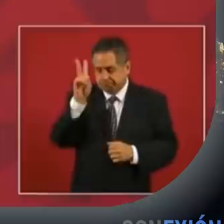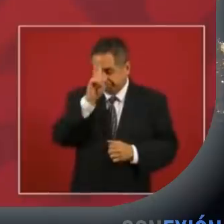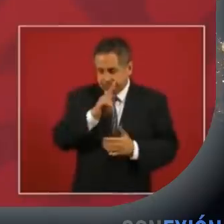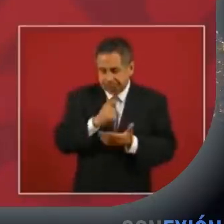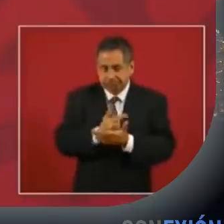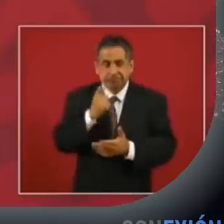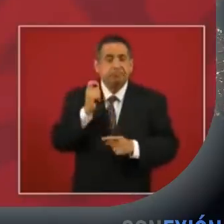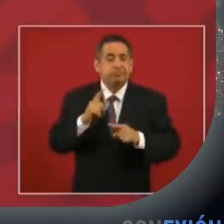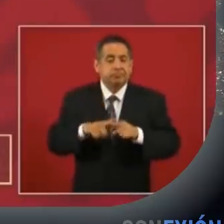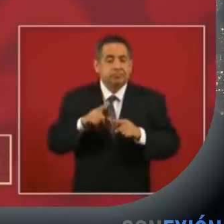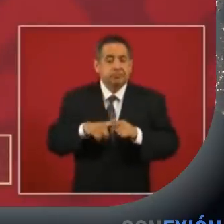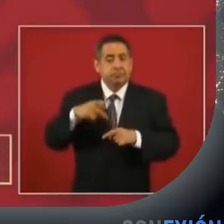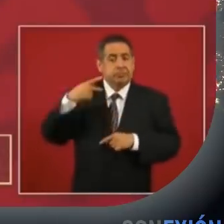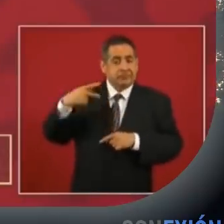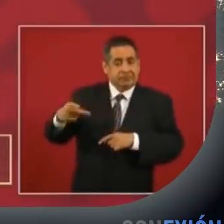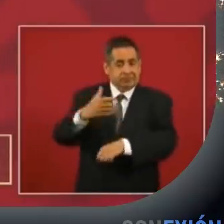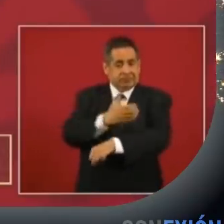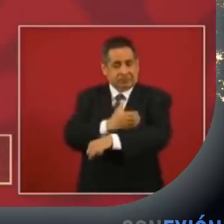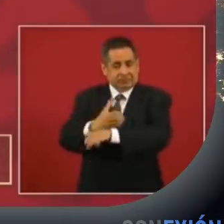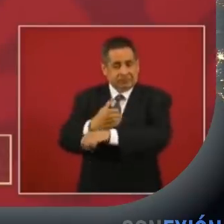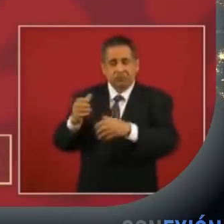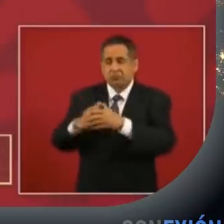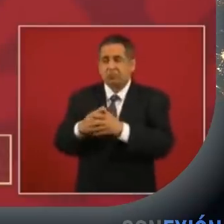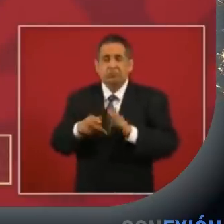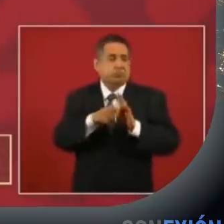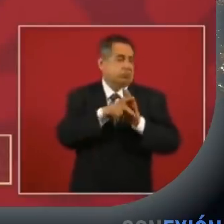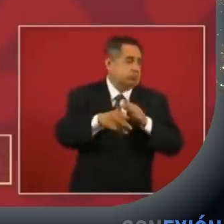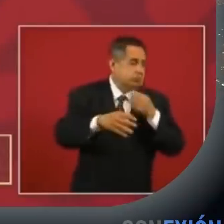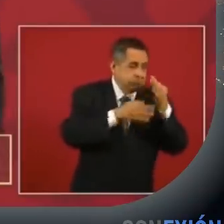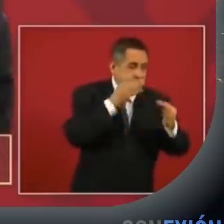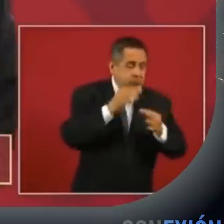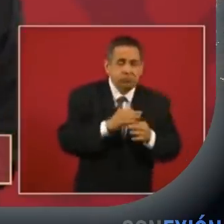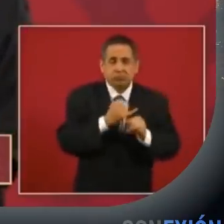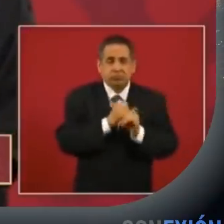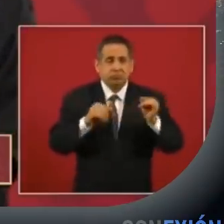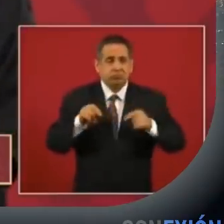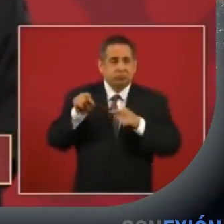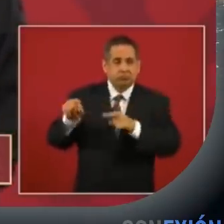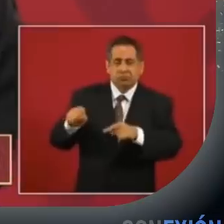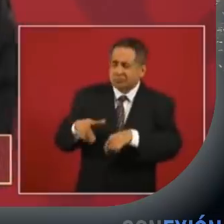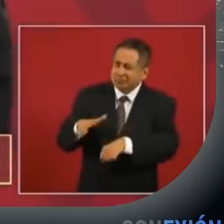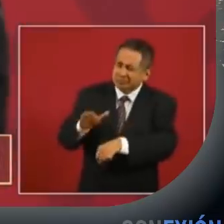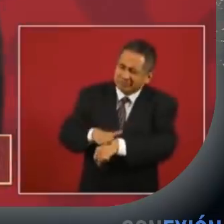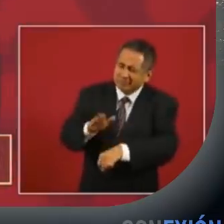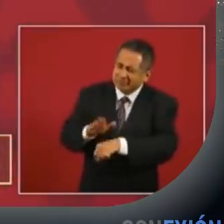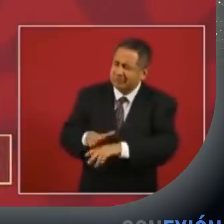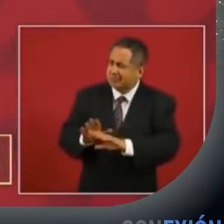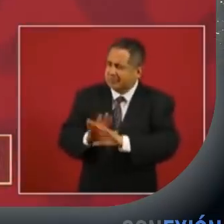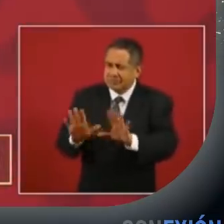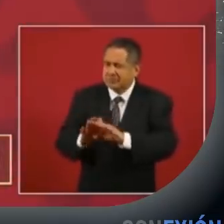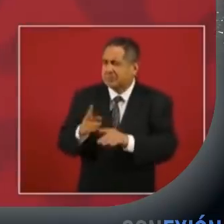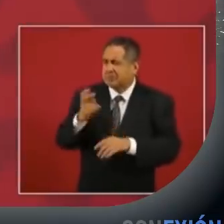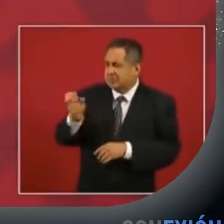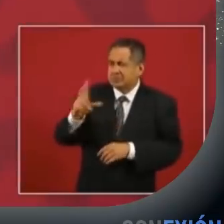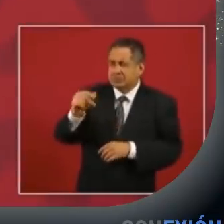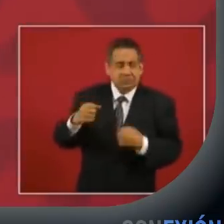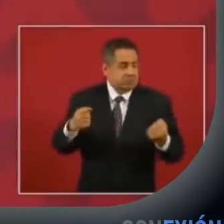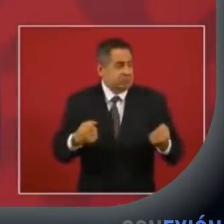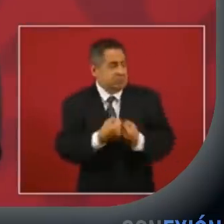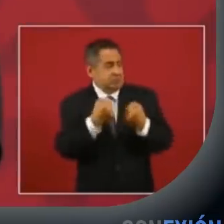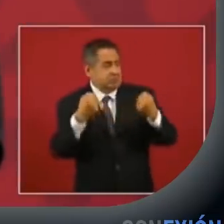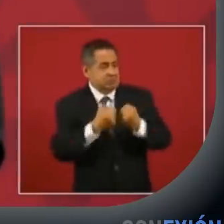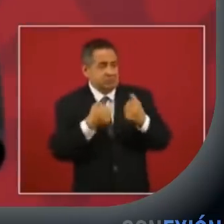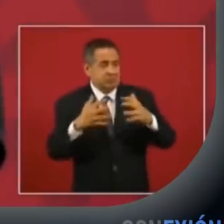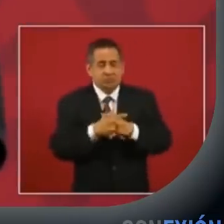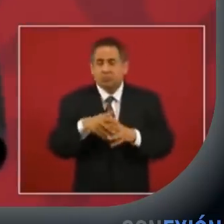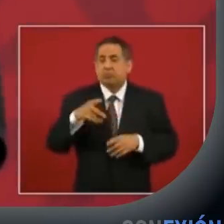colaboradores suyos independientes de señalaron los indicios de que su